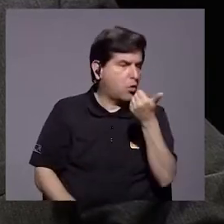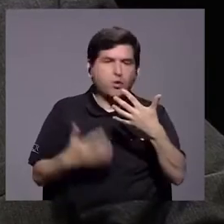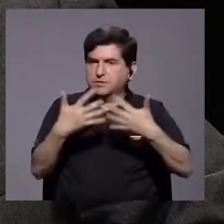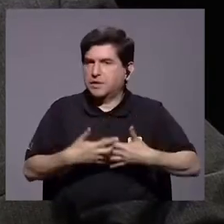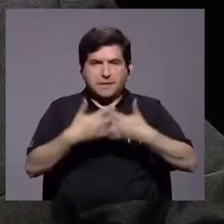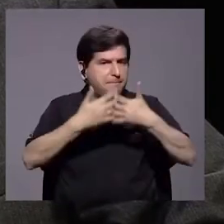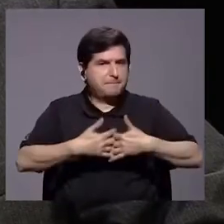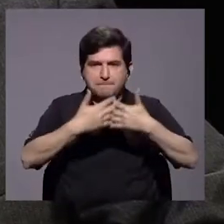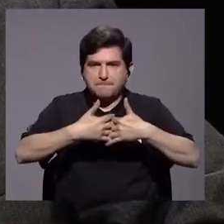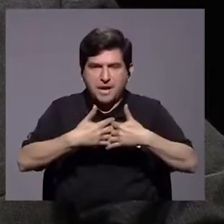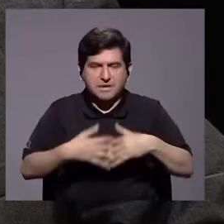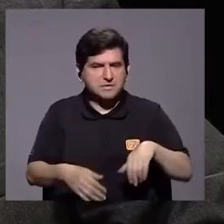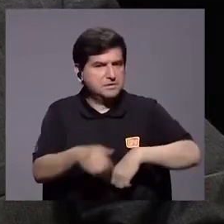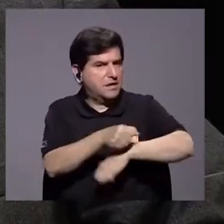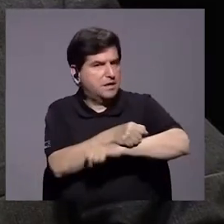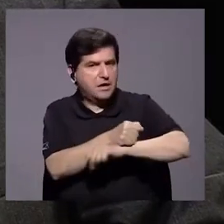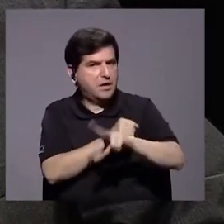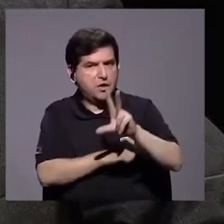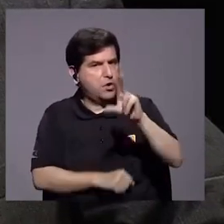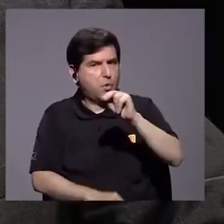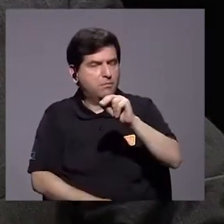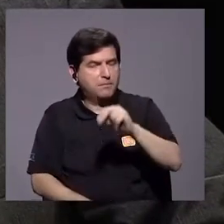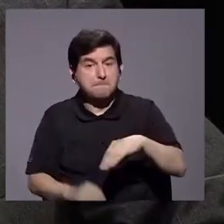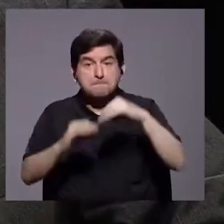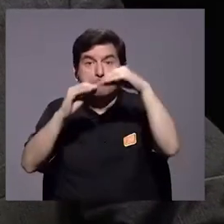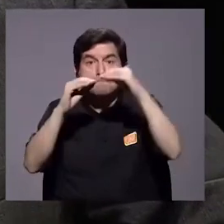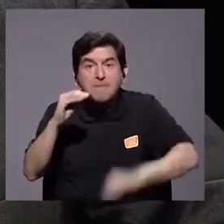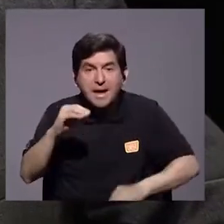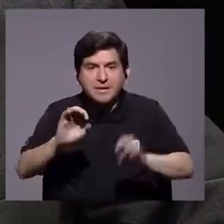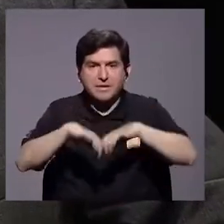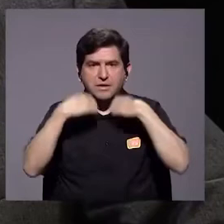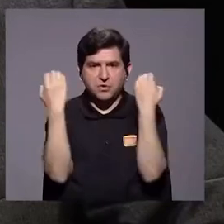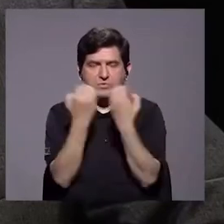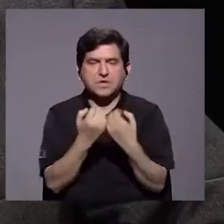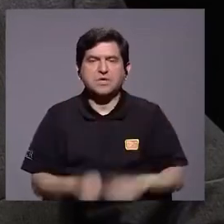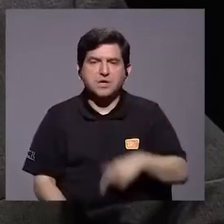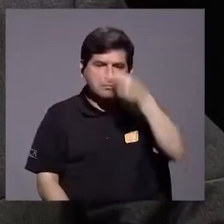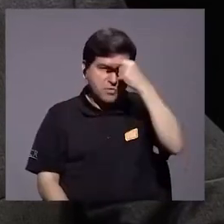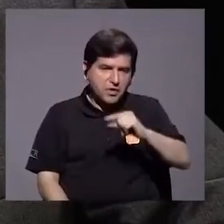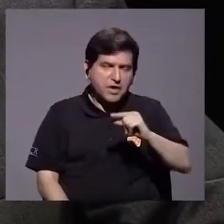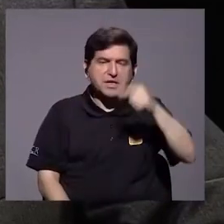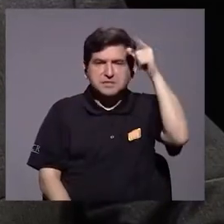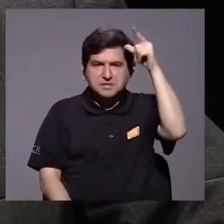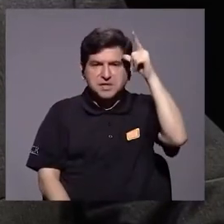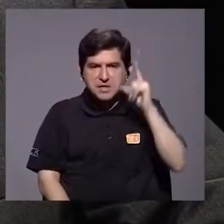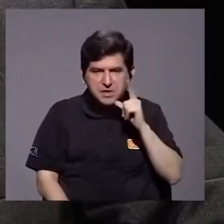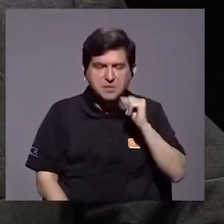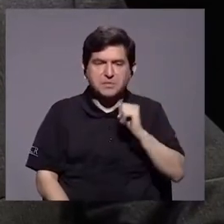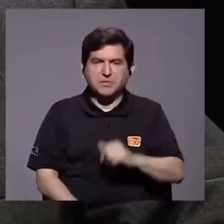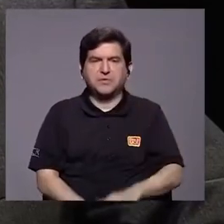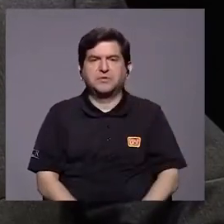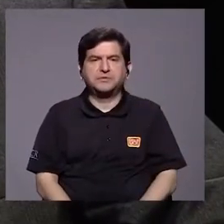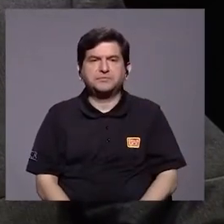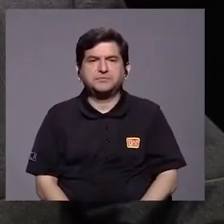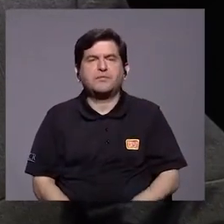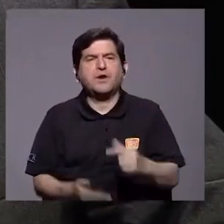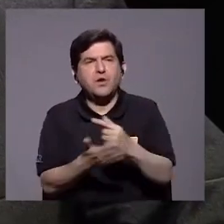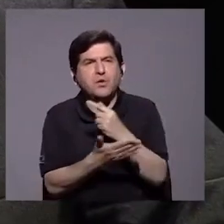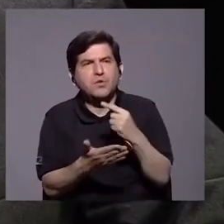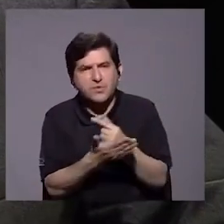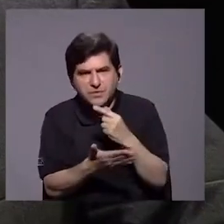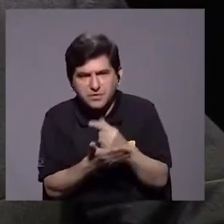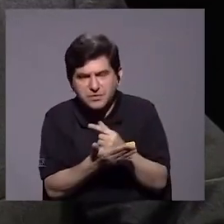menos el fútbol y mucho menos lo haría en un equipo como Grecia, como Limón, como Goico Echea